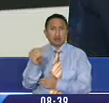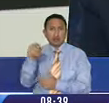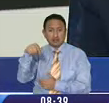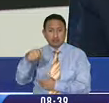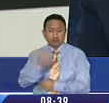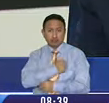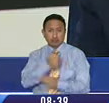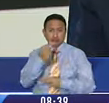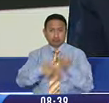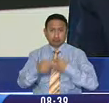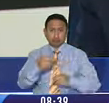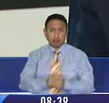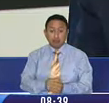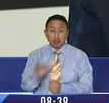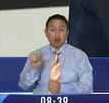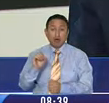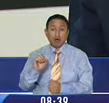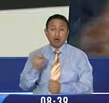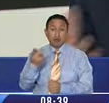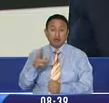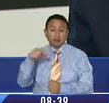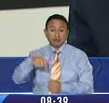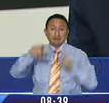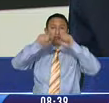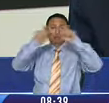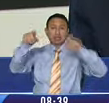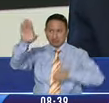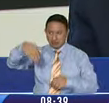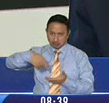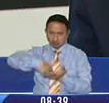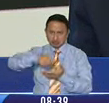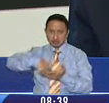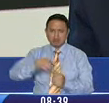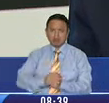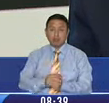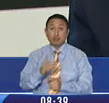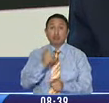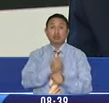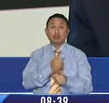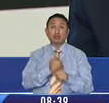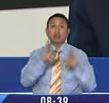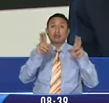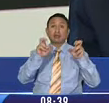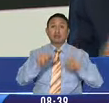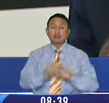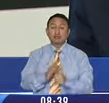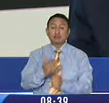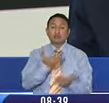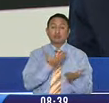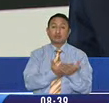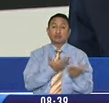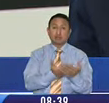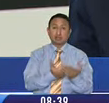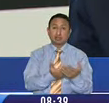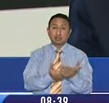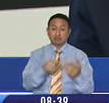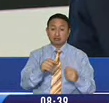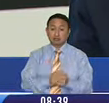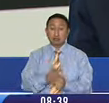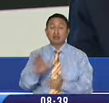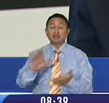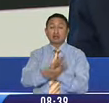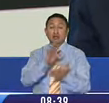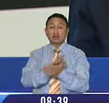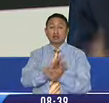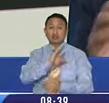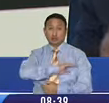propio emprendimiento o que también empresas los contraten. Por eso es que el tema de la propuesta de que algunos colegios